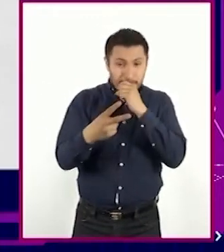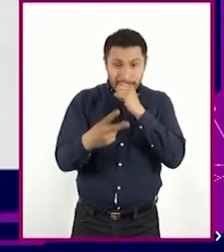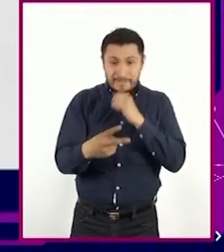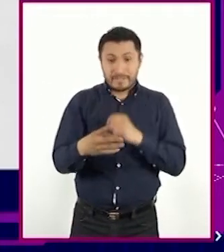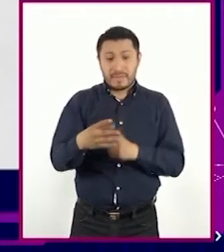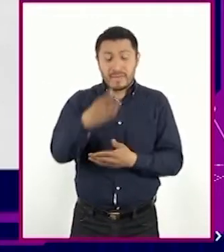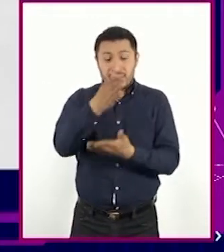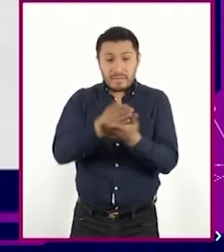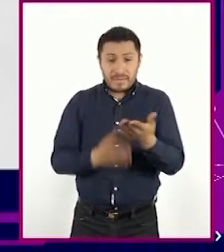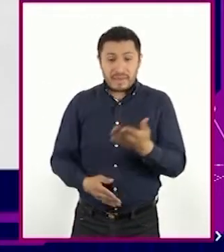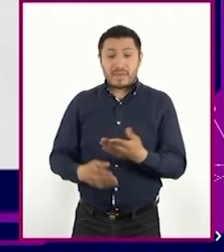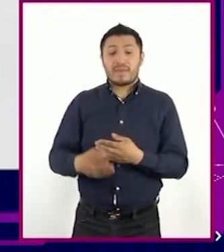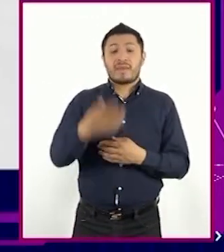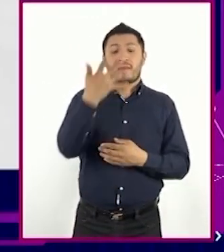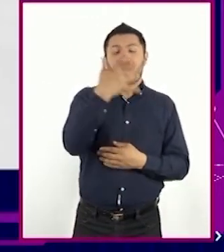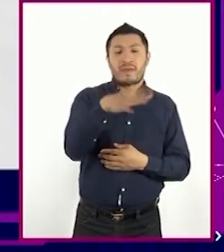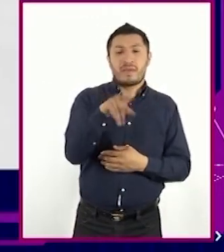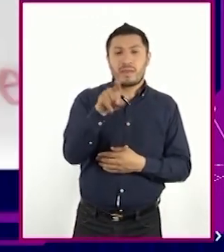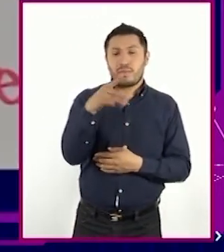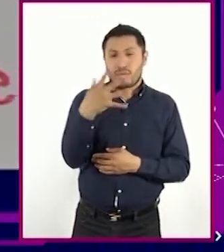es 10.5.